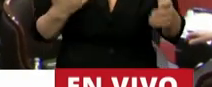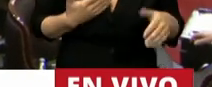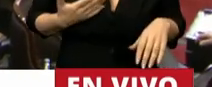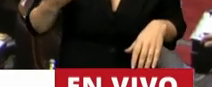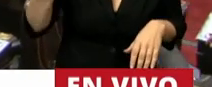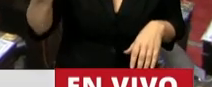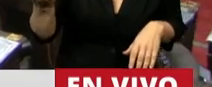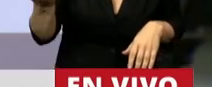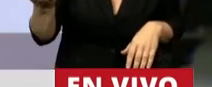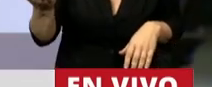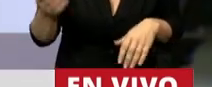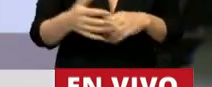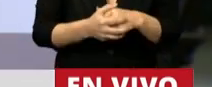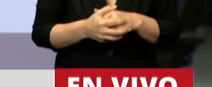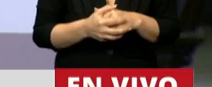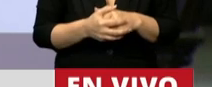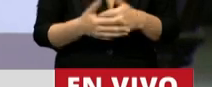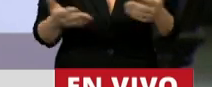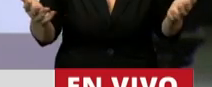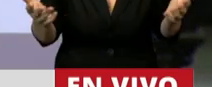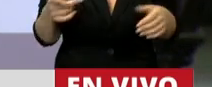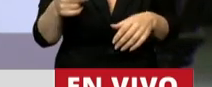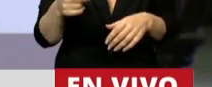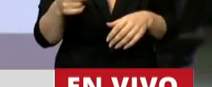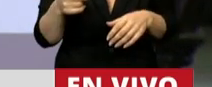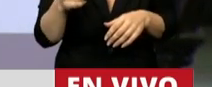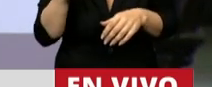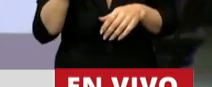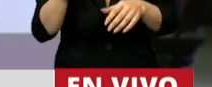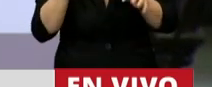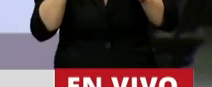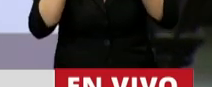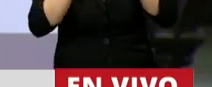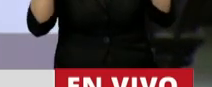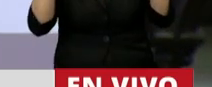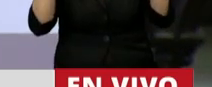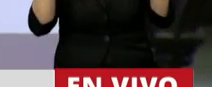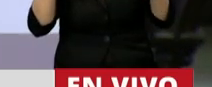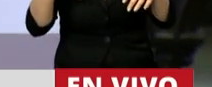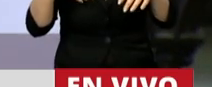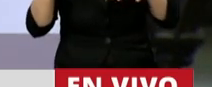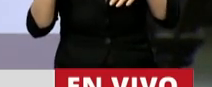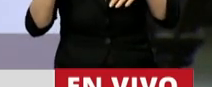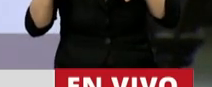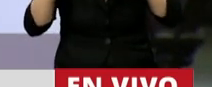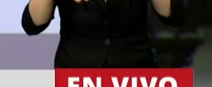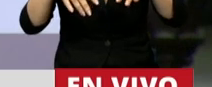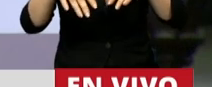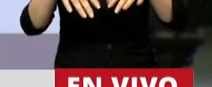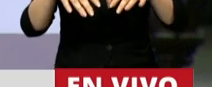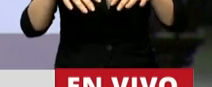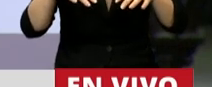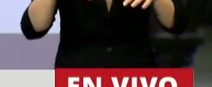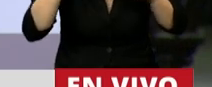Presidente, mire, la democracia creo que ha ingresado en un terreno peligroso. Es la